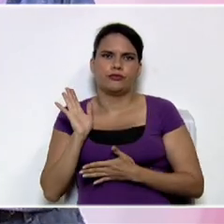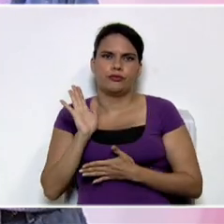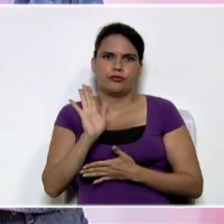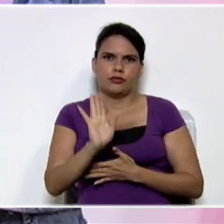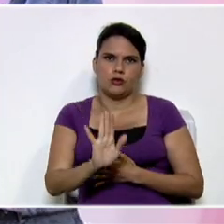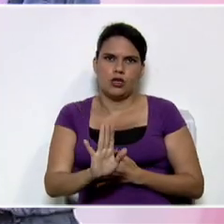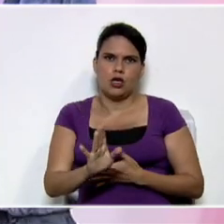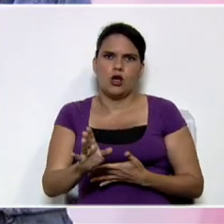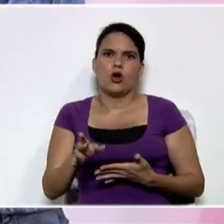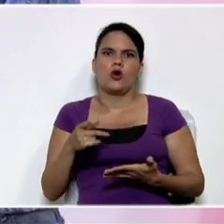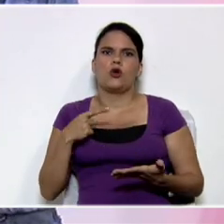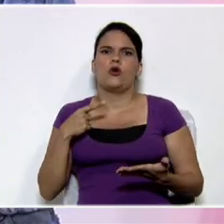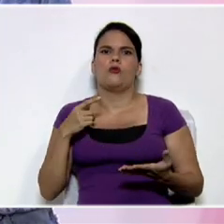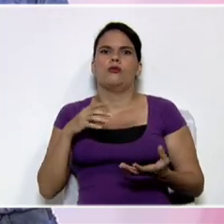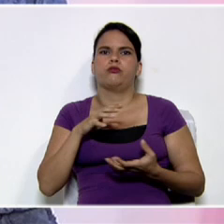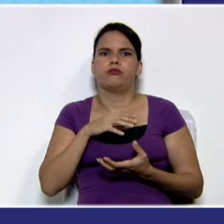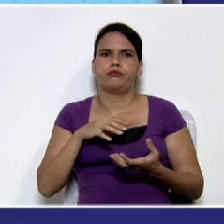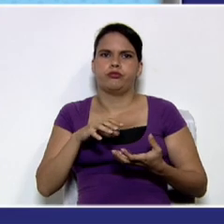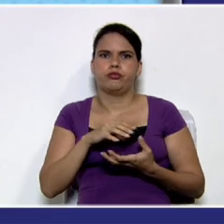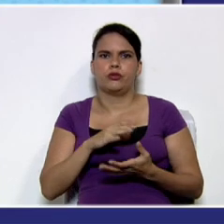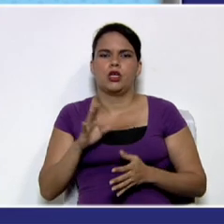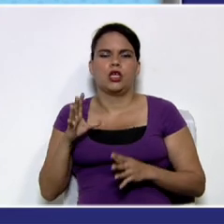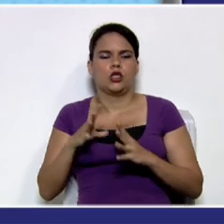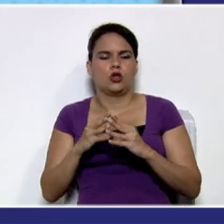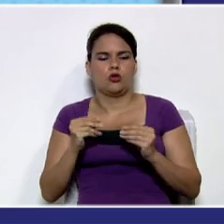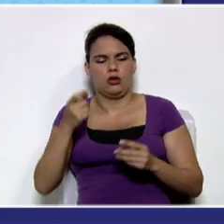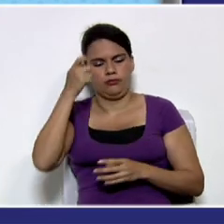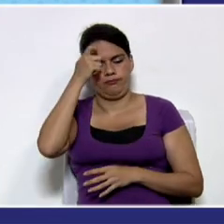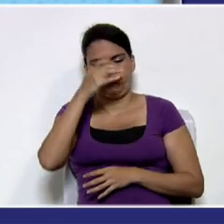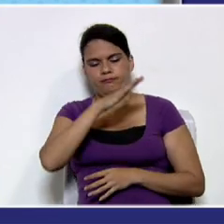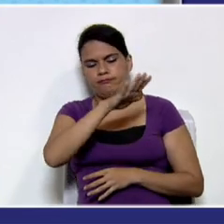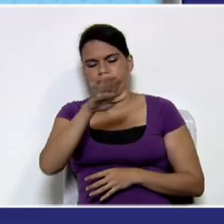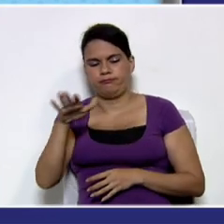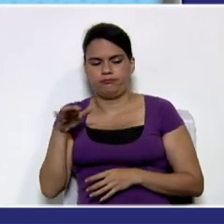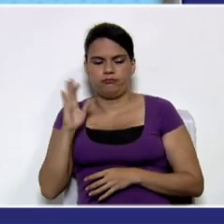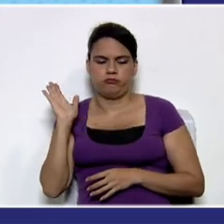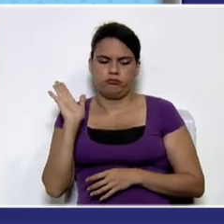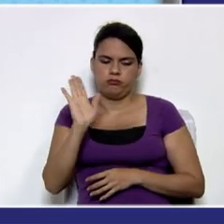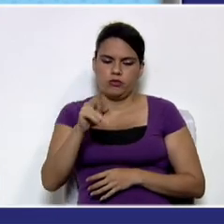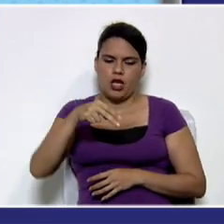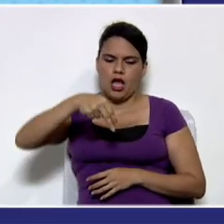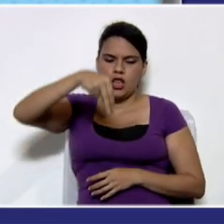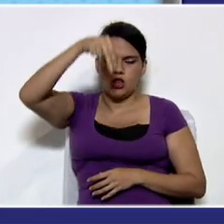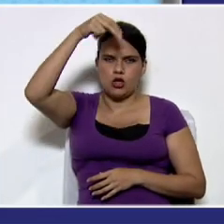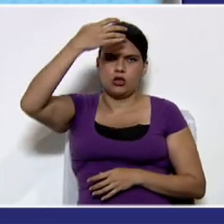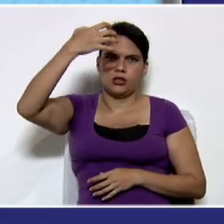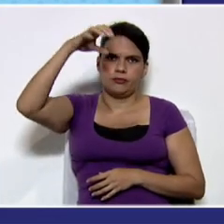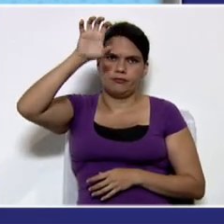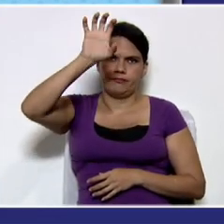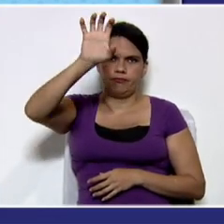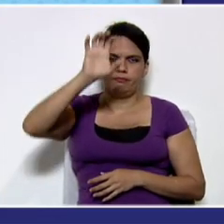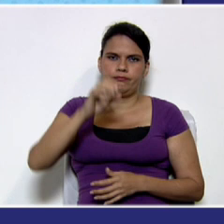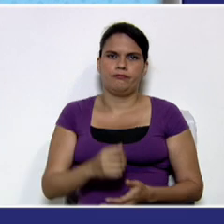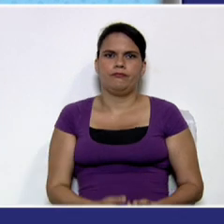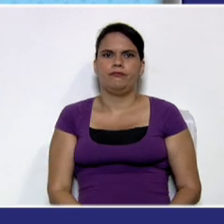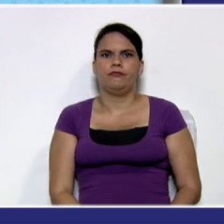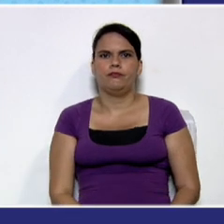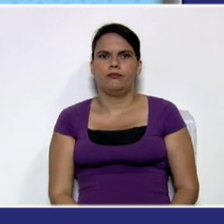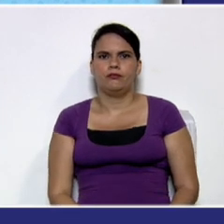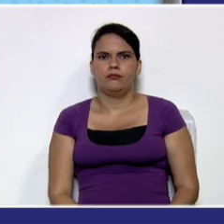mayoría de la población estuviera en la parte norte del país, motivado a las vías de penetración y a